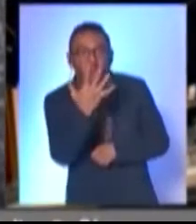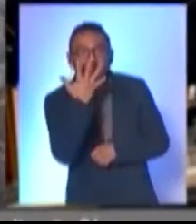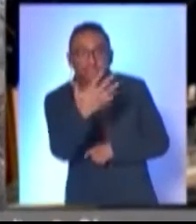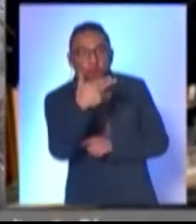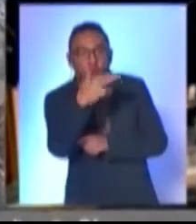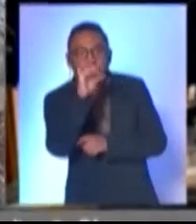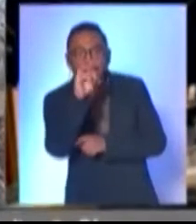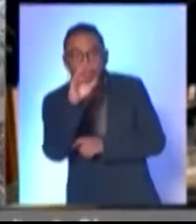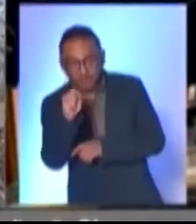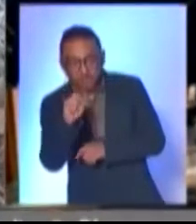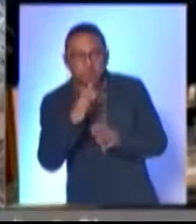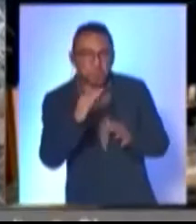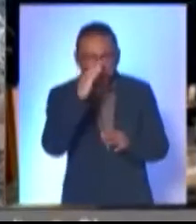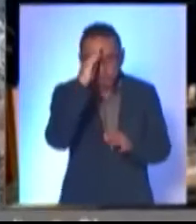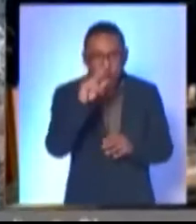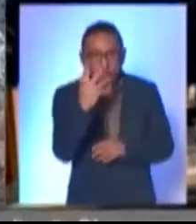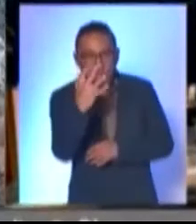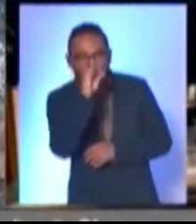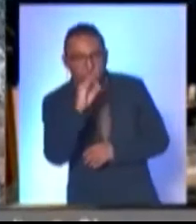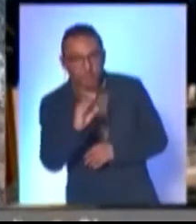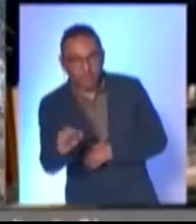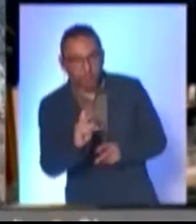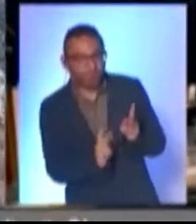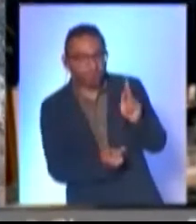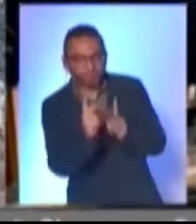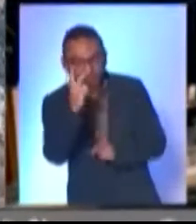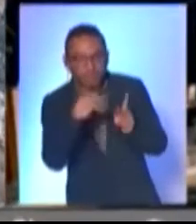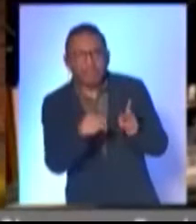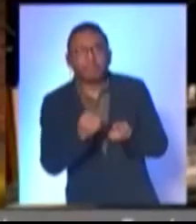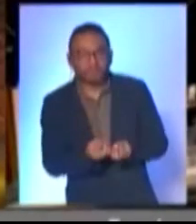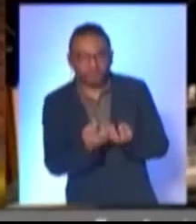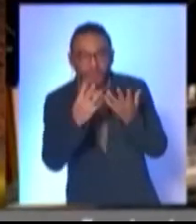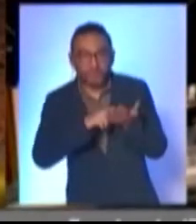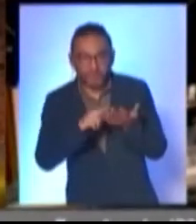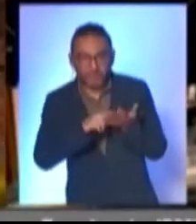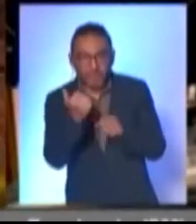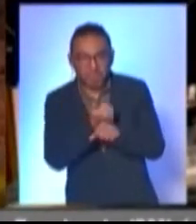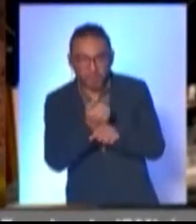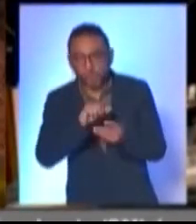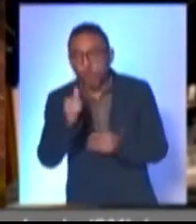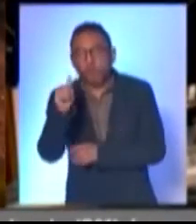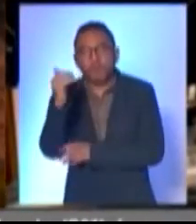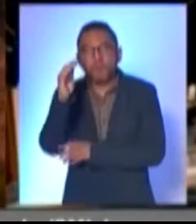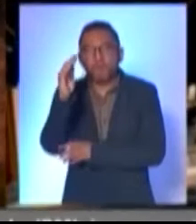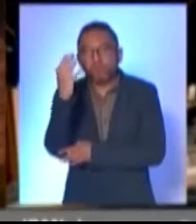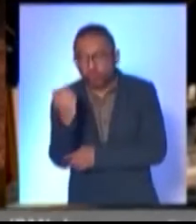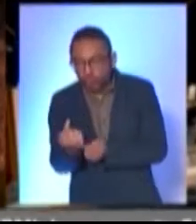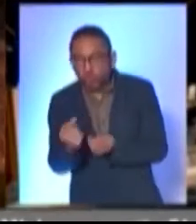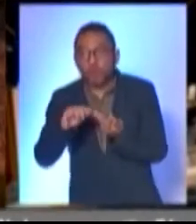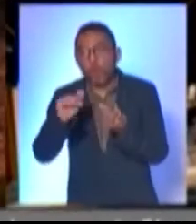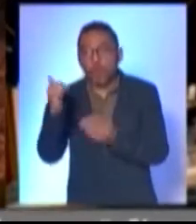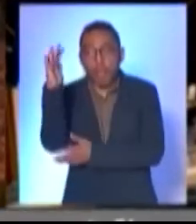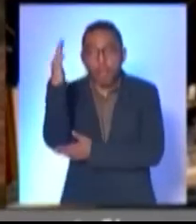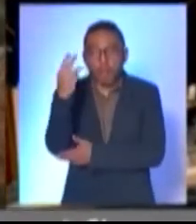estima que el 85% de la vegetación consumida es pastizal, 11% arbusto, 3% de arbolado